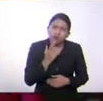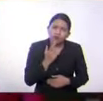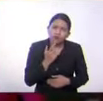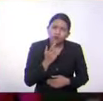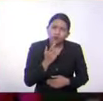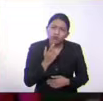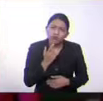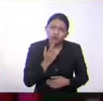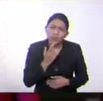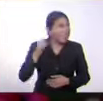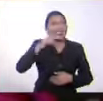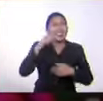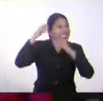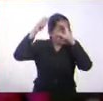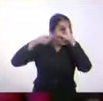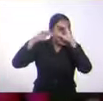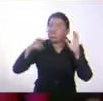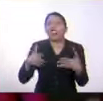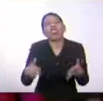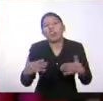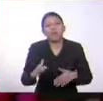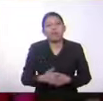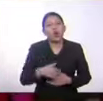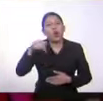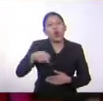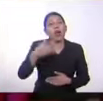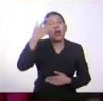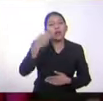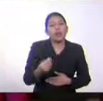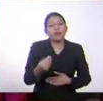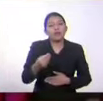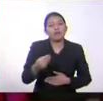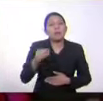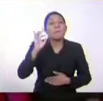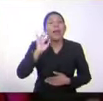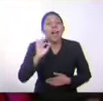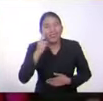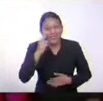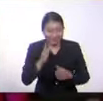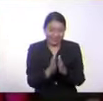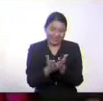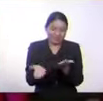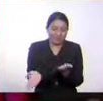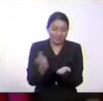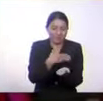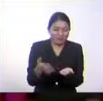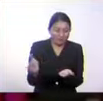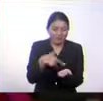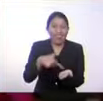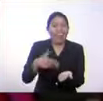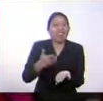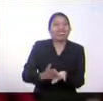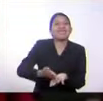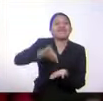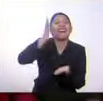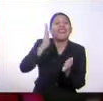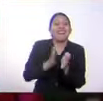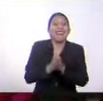No vamos a documentar nada. Hoy vamos a ver mi sorprendente álbum familiar de animales.